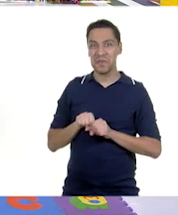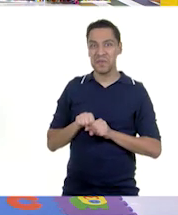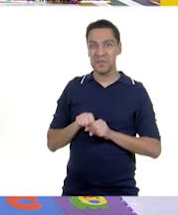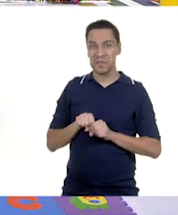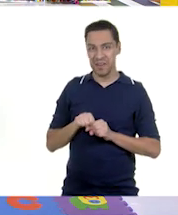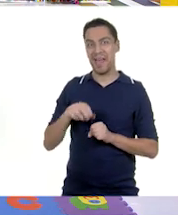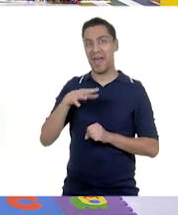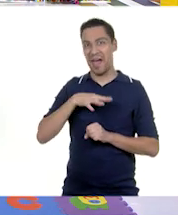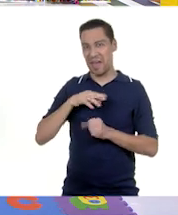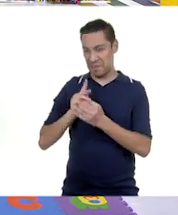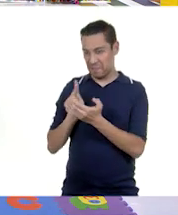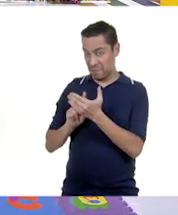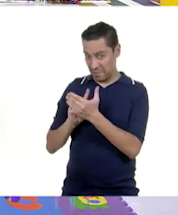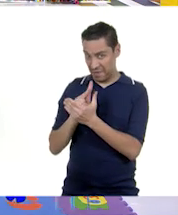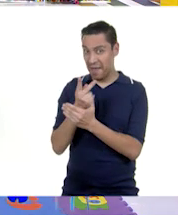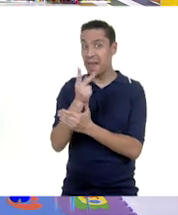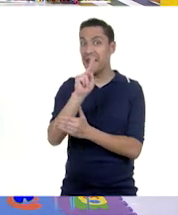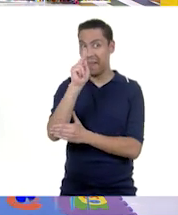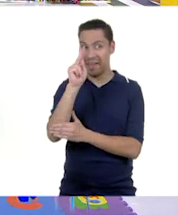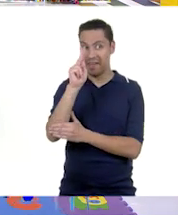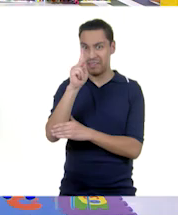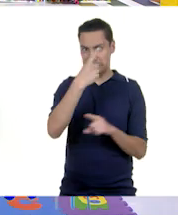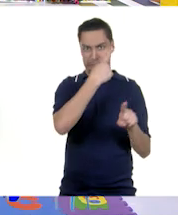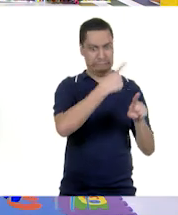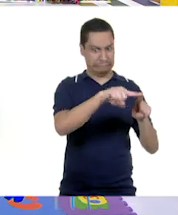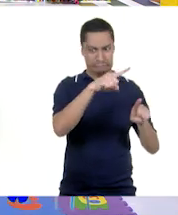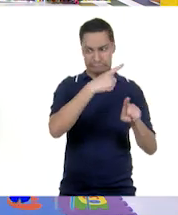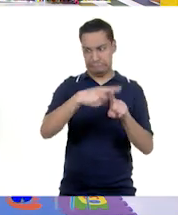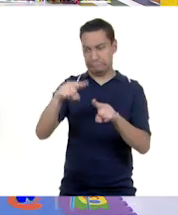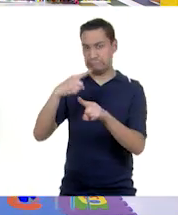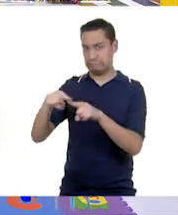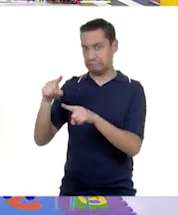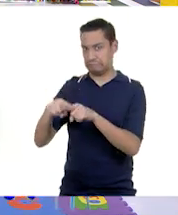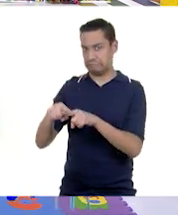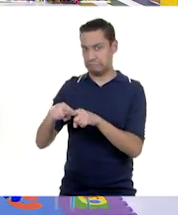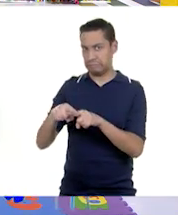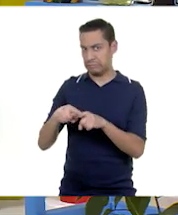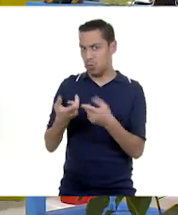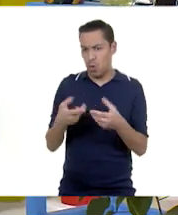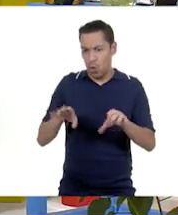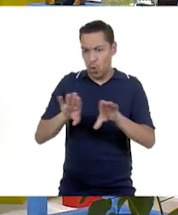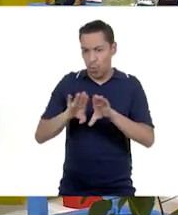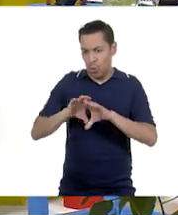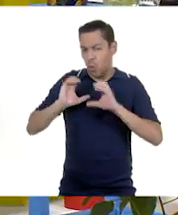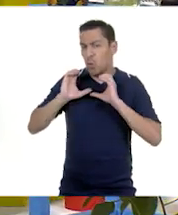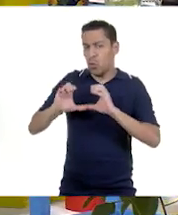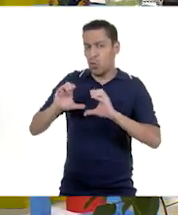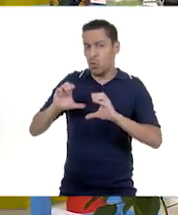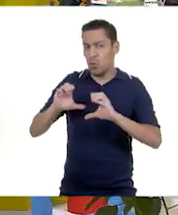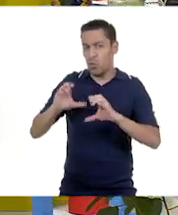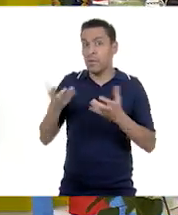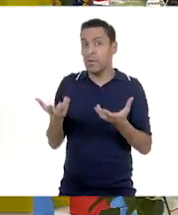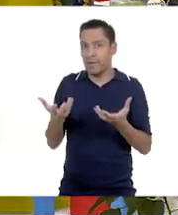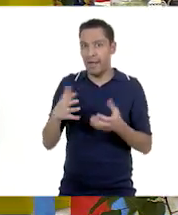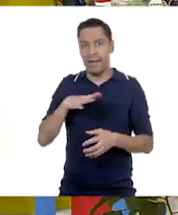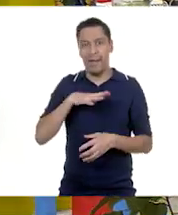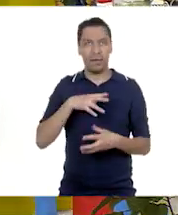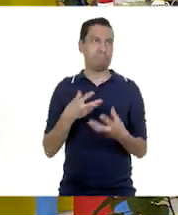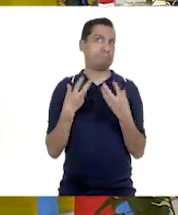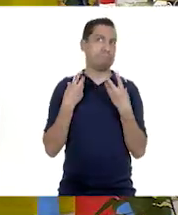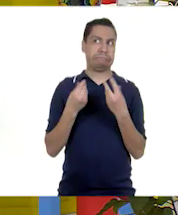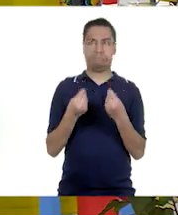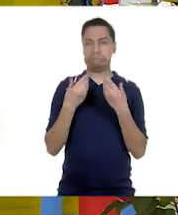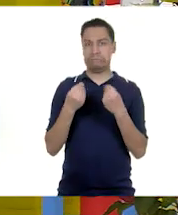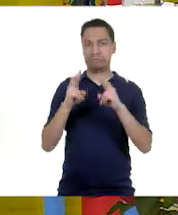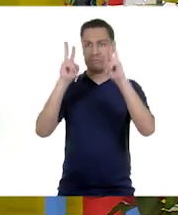¿Saben distinguirlas? ¿Saben cuántas especies existen? ¿Qué hay que hacer para cuidarlas? Bueno, hay mucho por